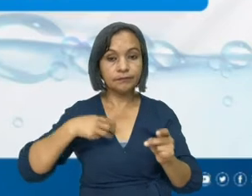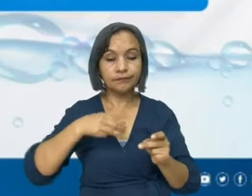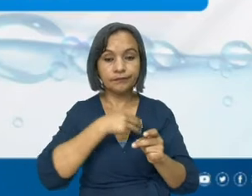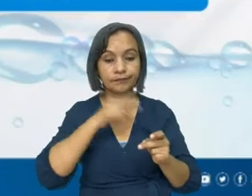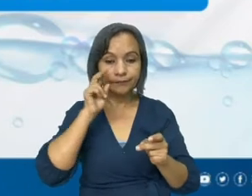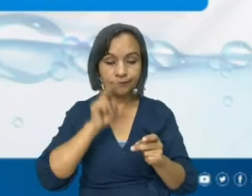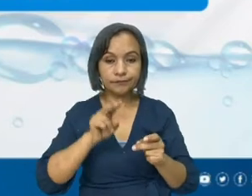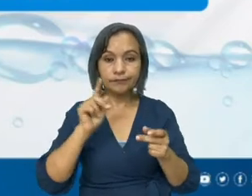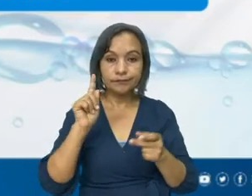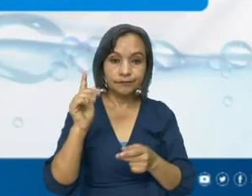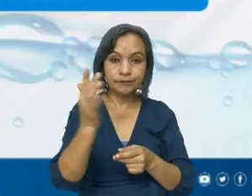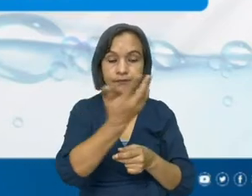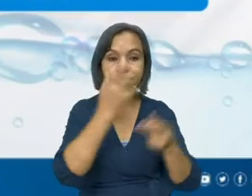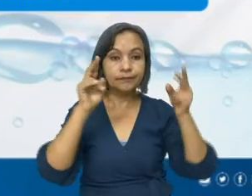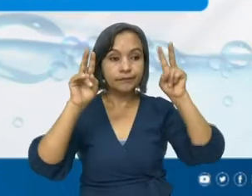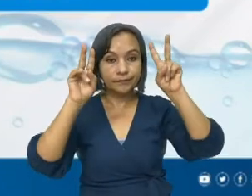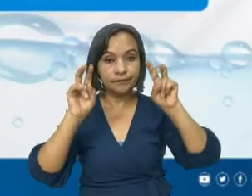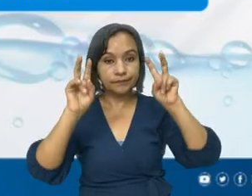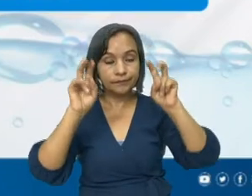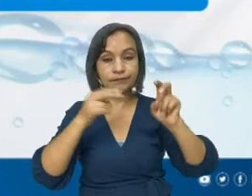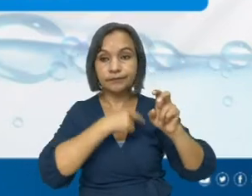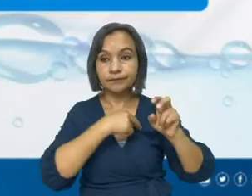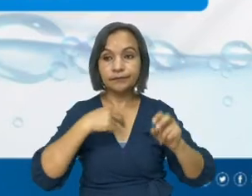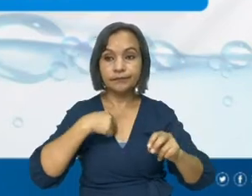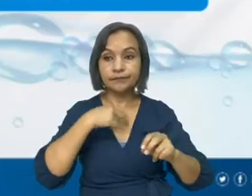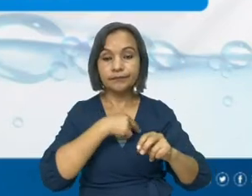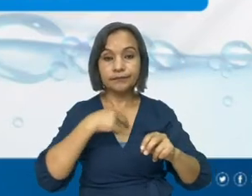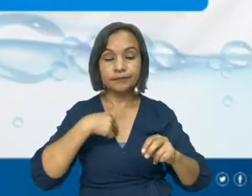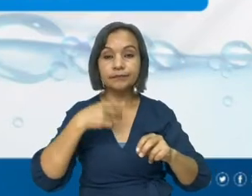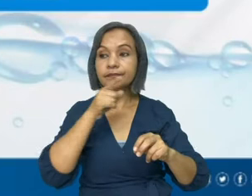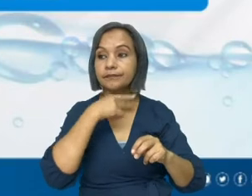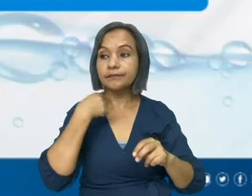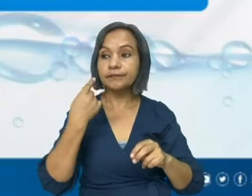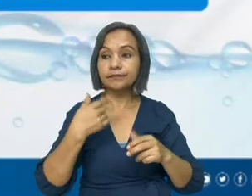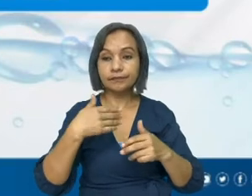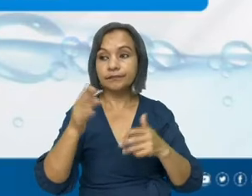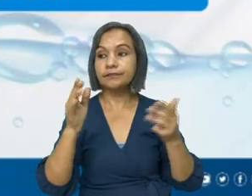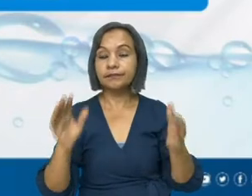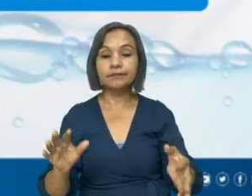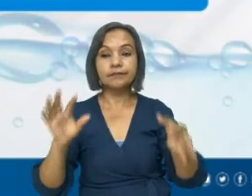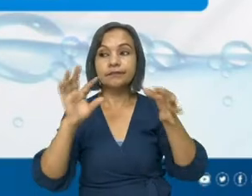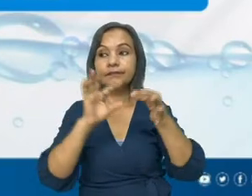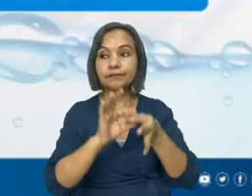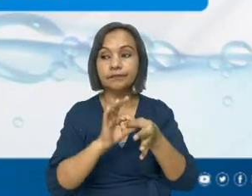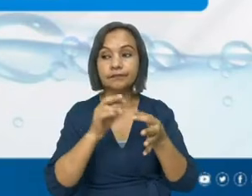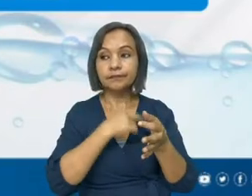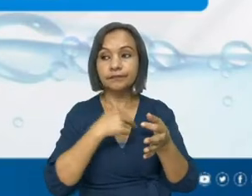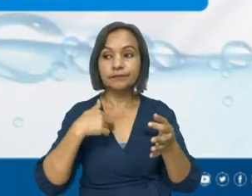ahí le damos salida a todos los temas, y esto ha sido efectivo, y con ello nosotros